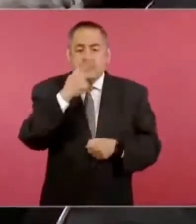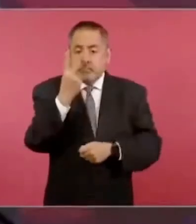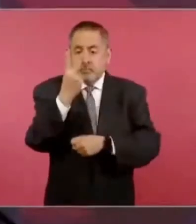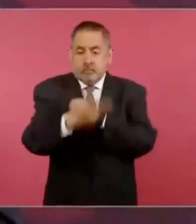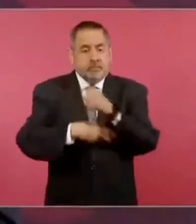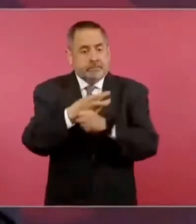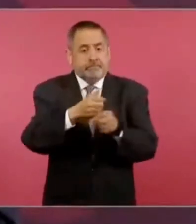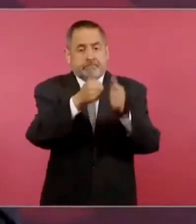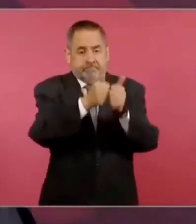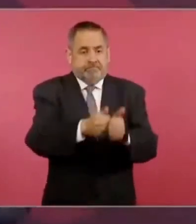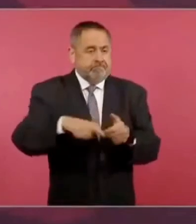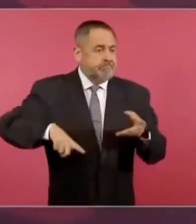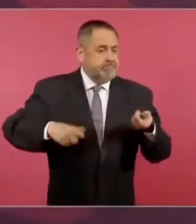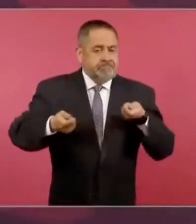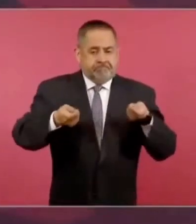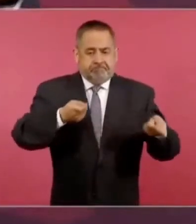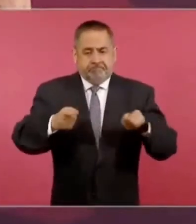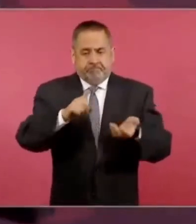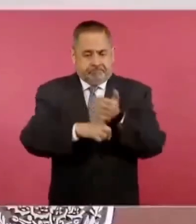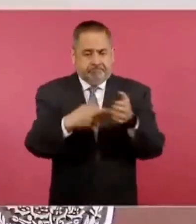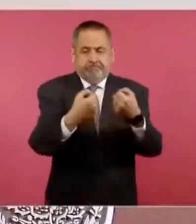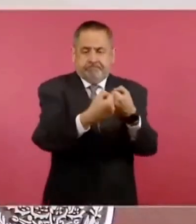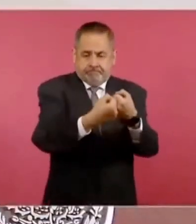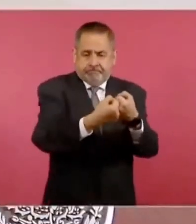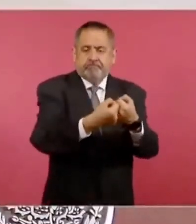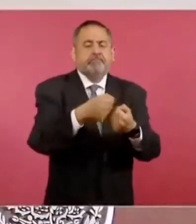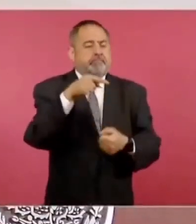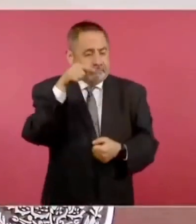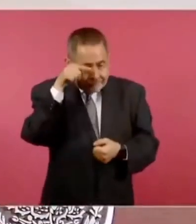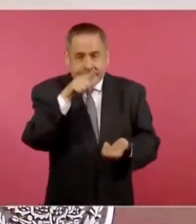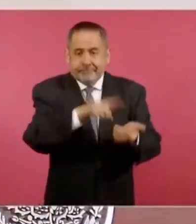años, en la franja fronteriza.